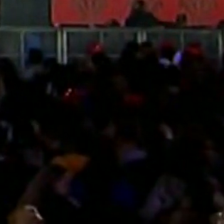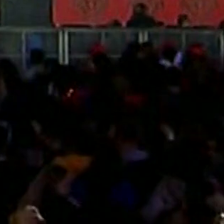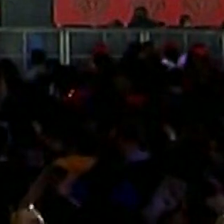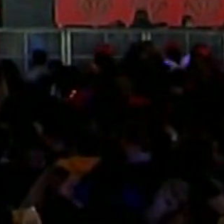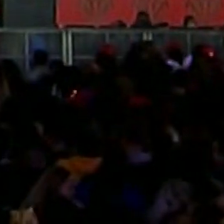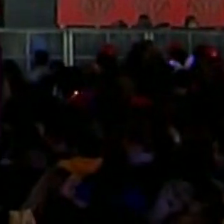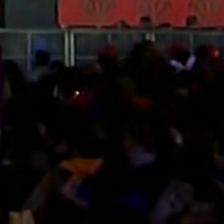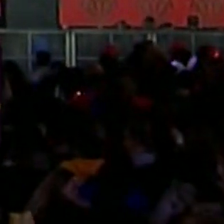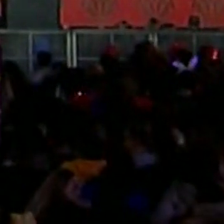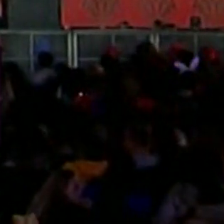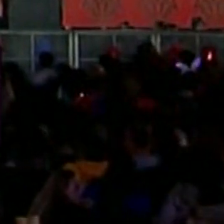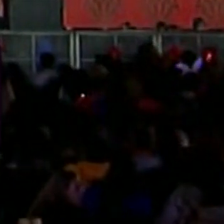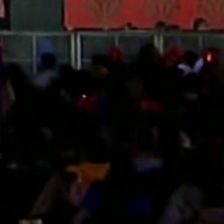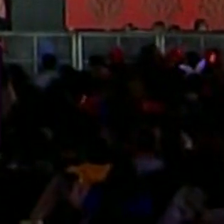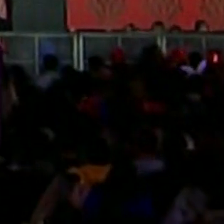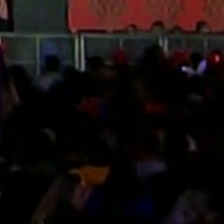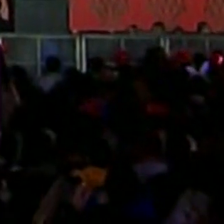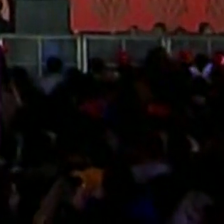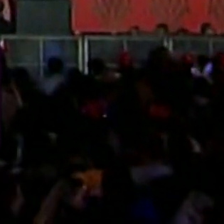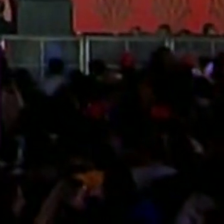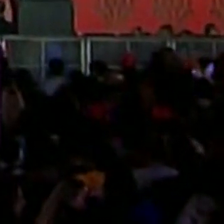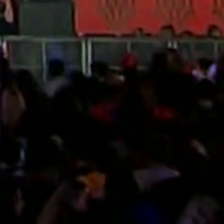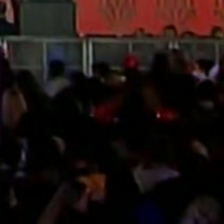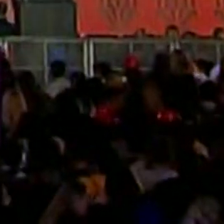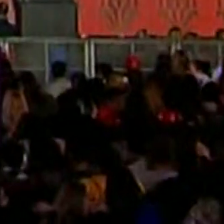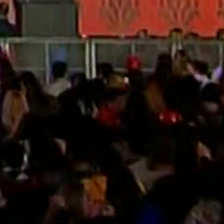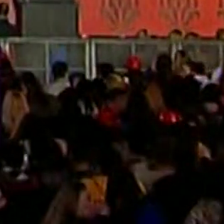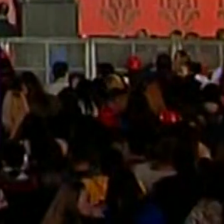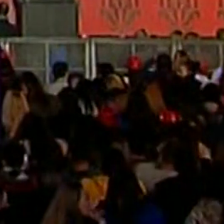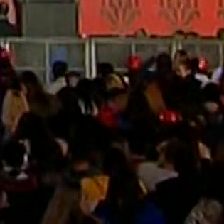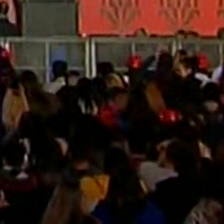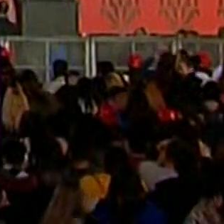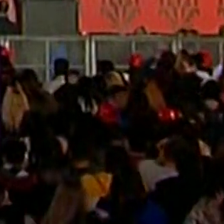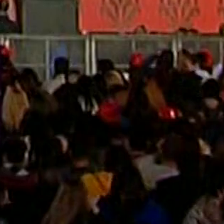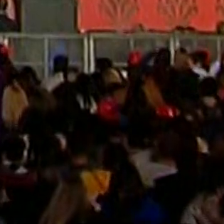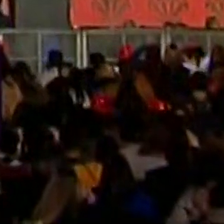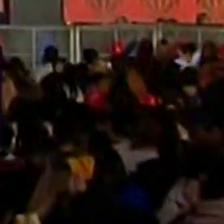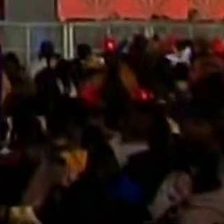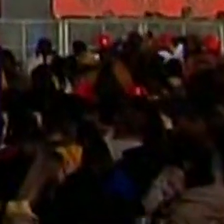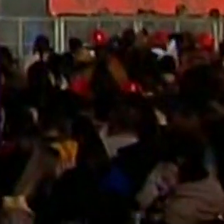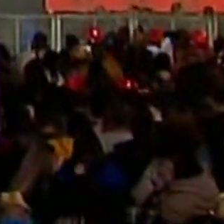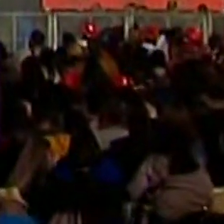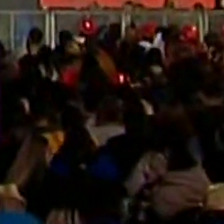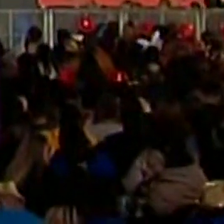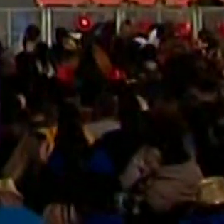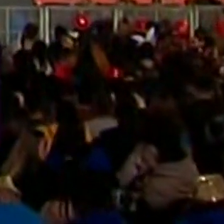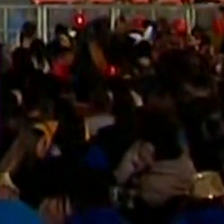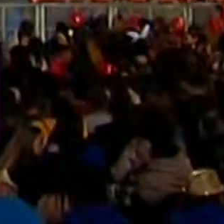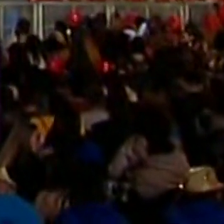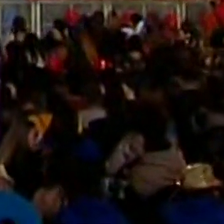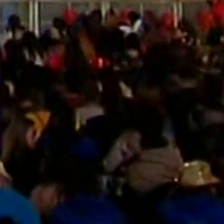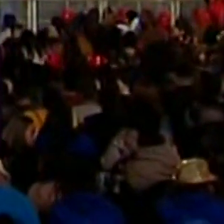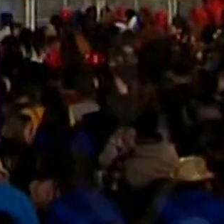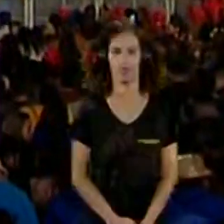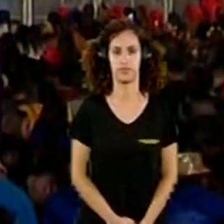el coordinador de los grupos y este es el homenaje, yo espero que divertido, le hagan y por supuesto merecido, los Chacho Tú a Pepe